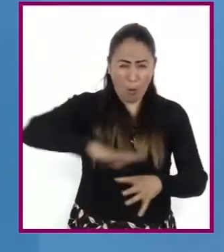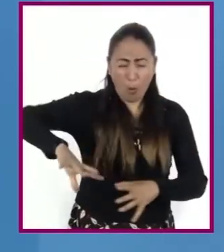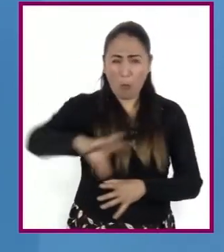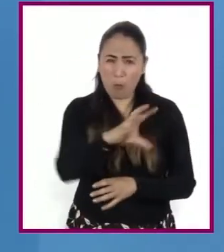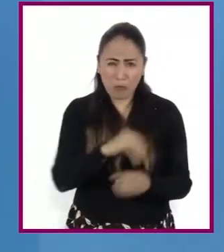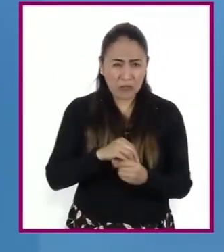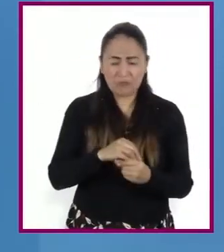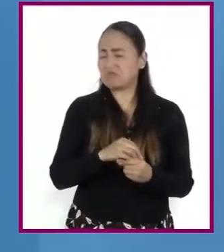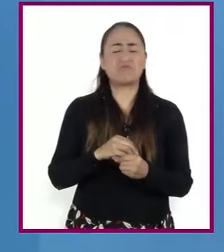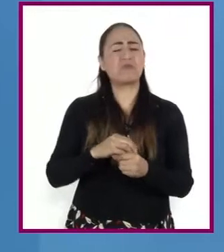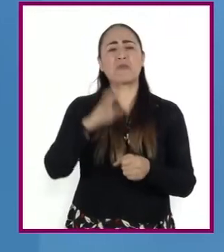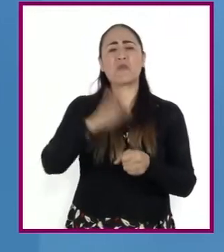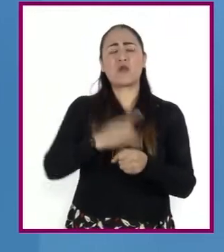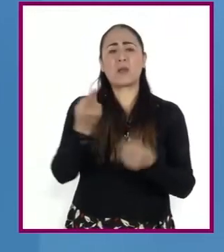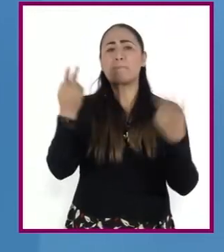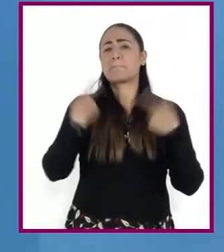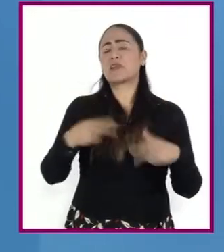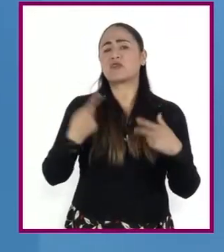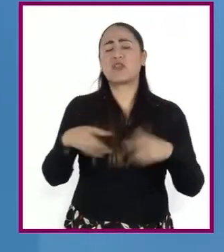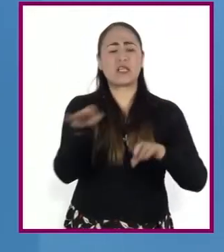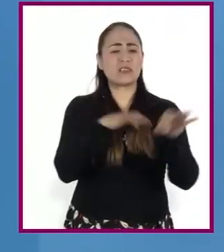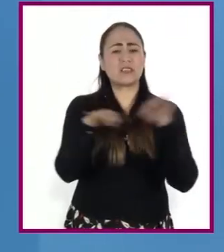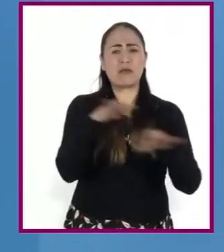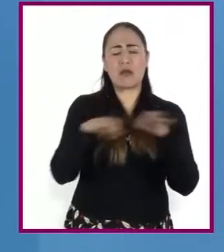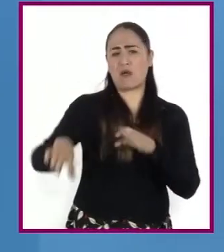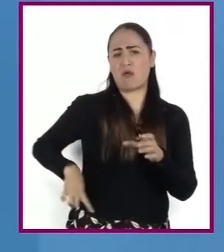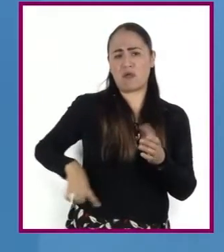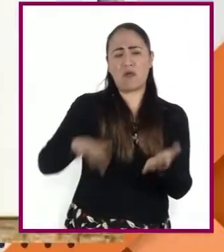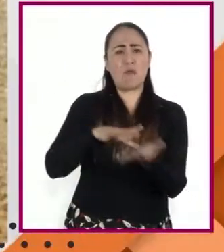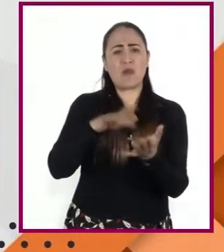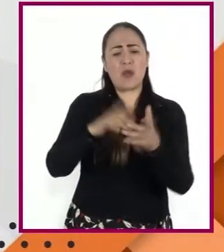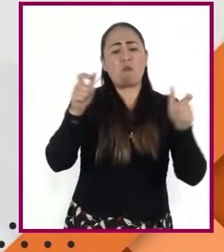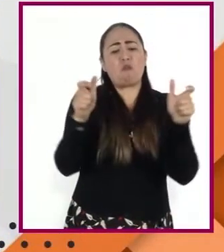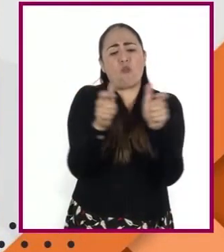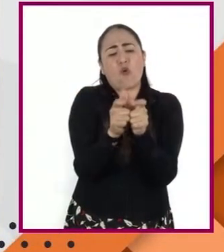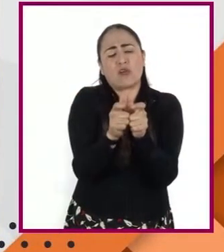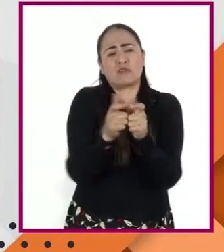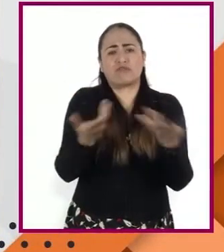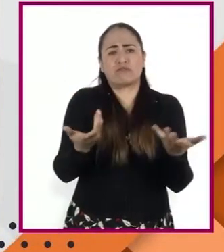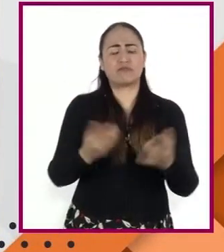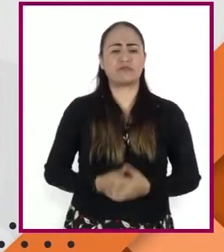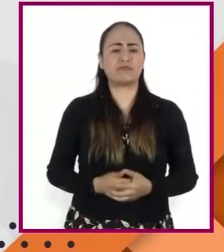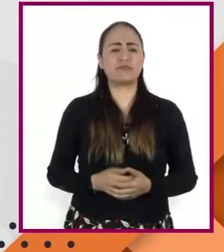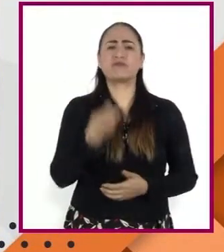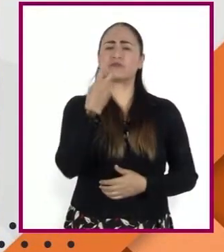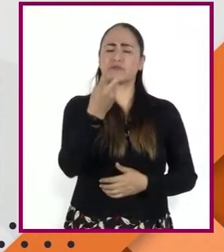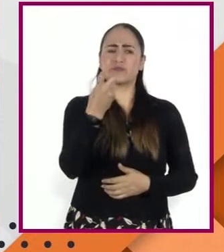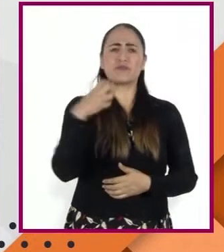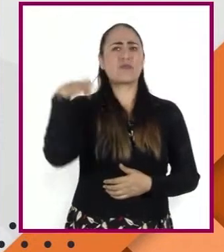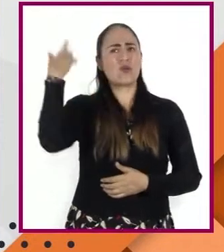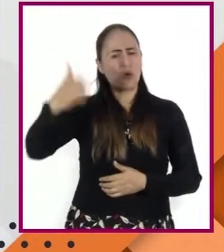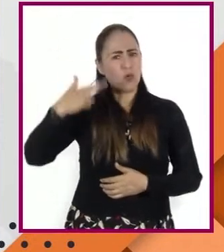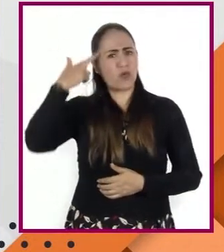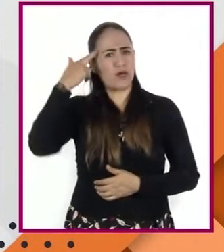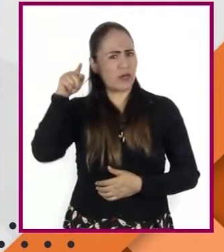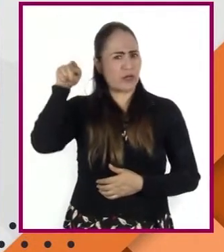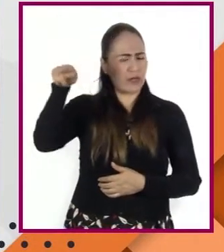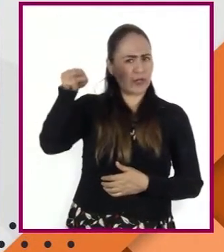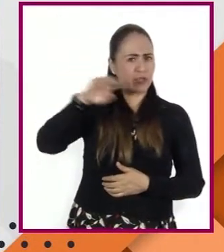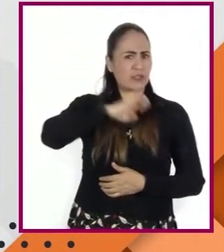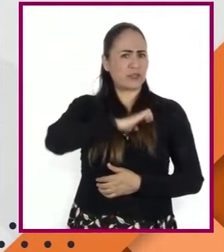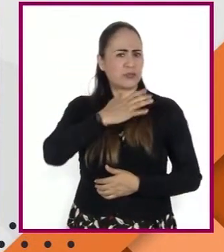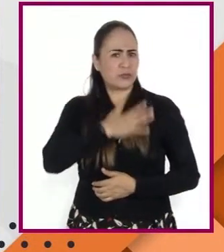padre, de 1550 a 1564, se crearon diversas instituciones administrativas y judiciales, y se fundó la